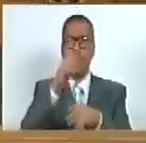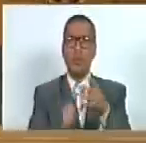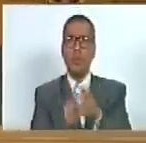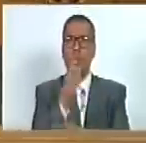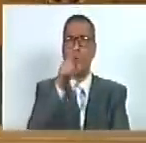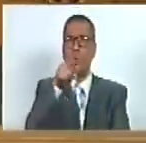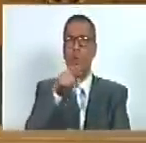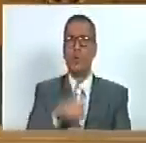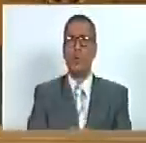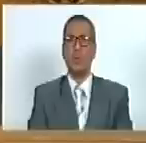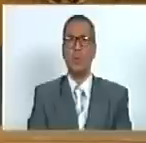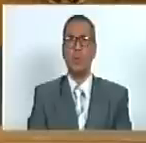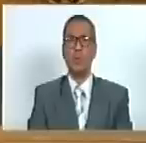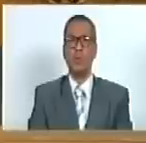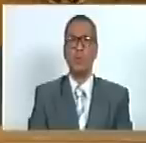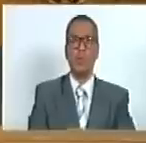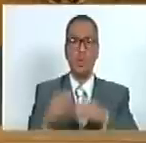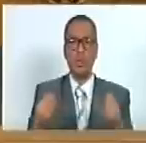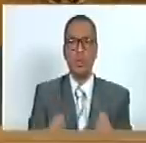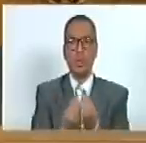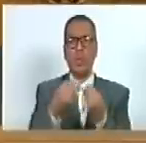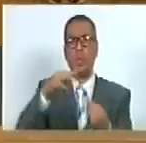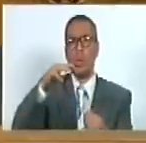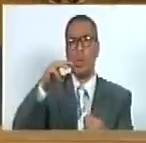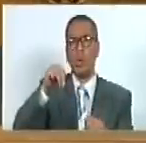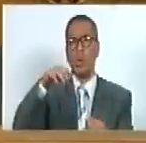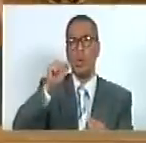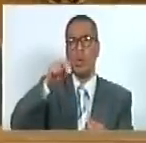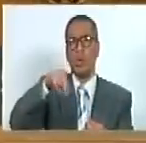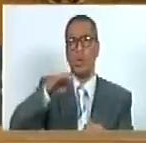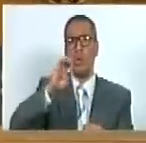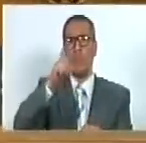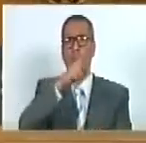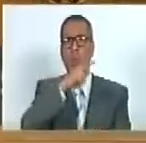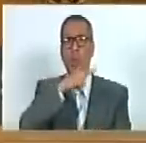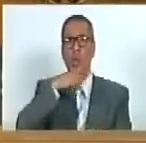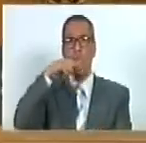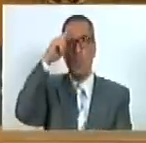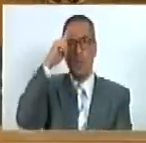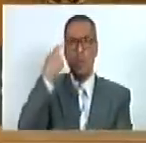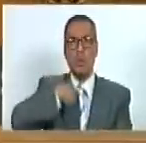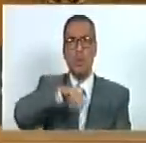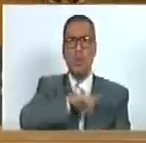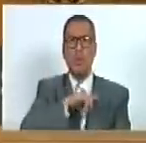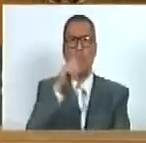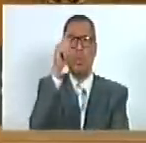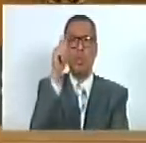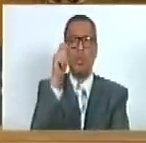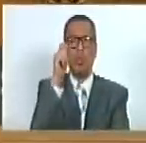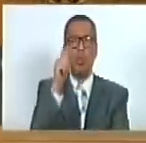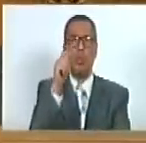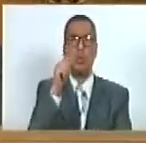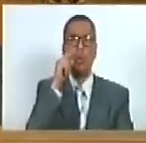ese sindicato y que dirigió esa huelga junto a Manuel Taborda es el padre de nuestro hermano diputado Jesús Faría.